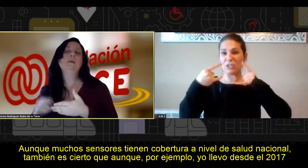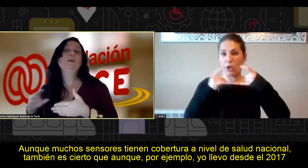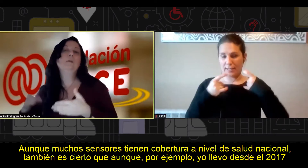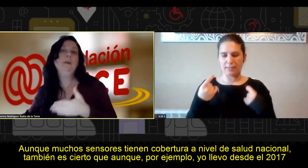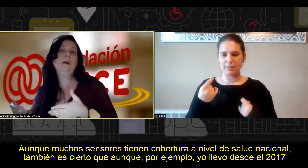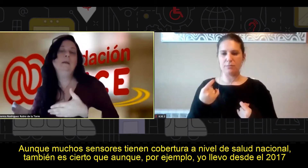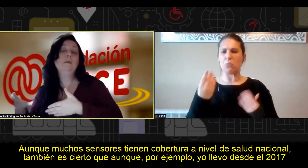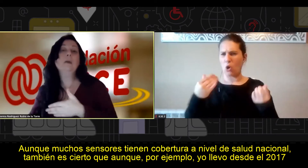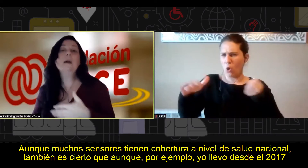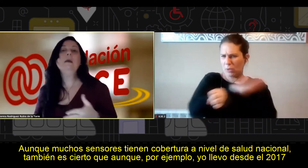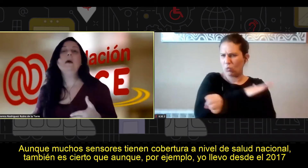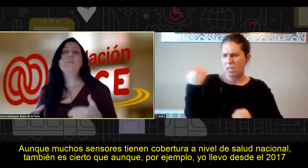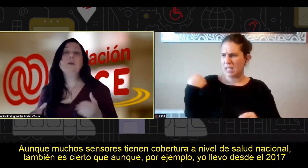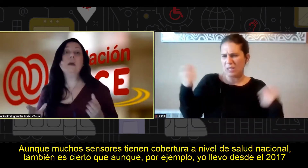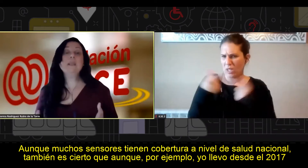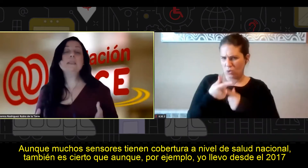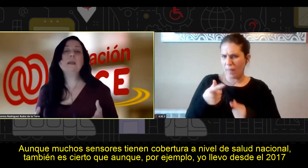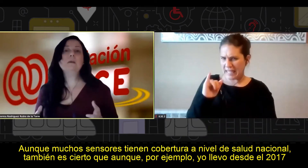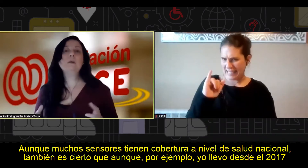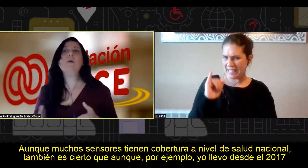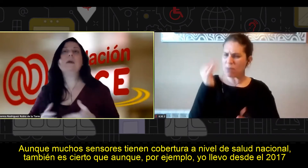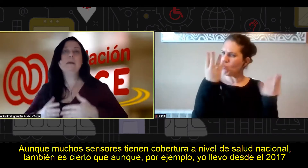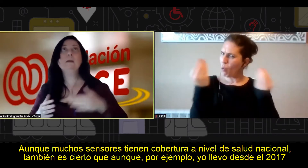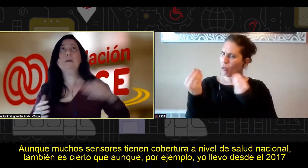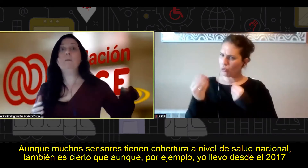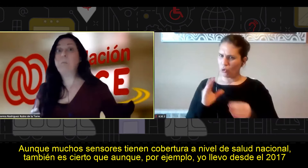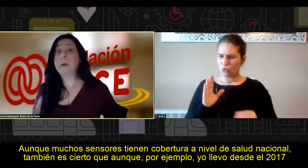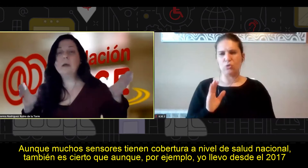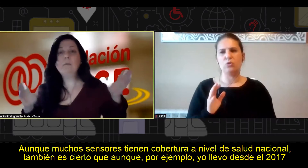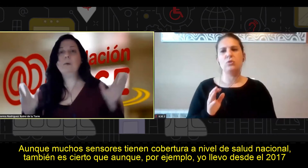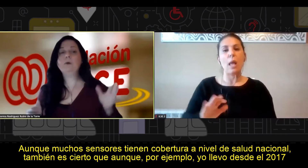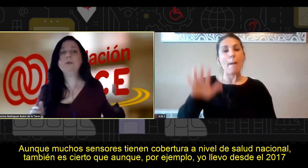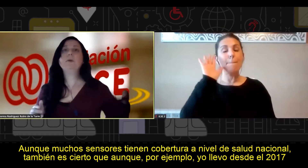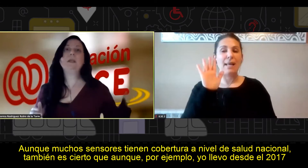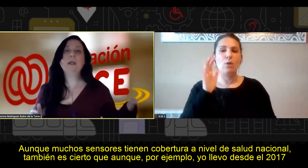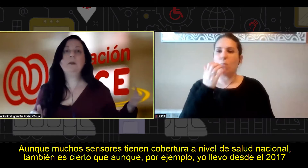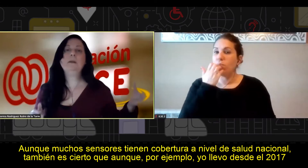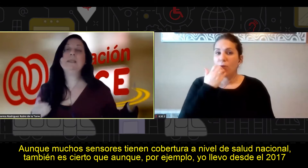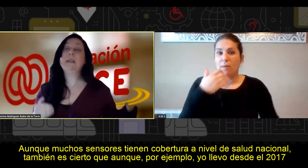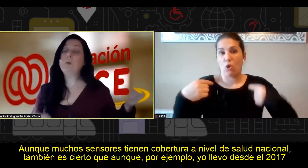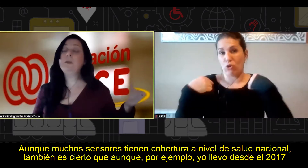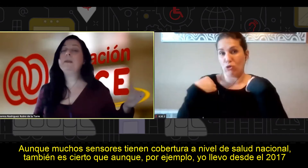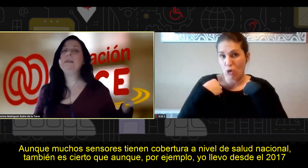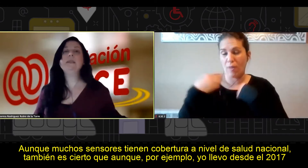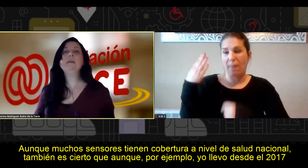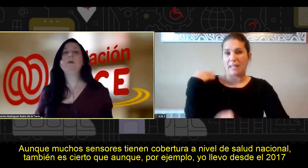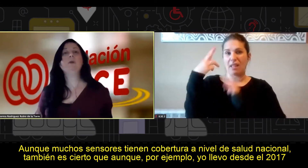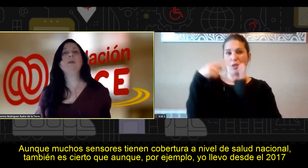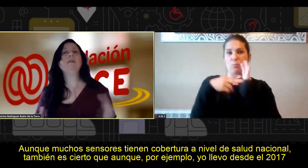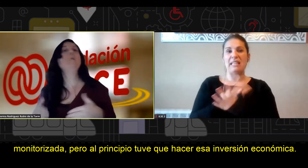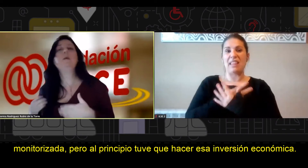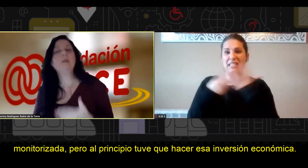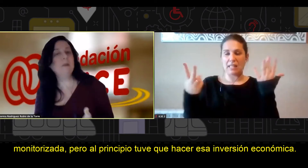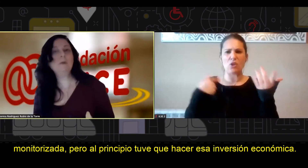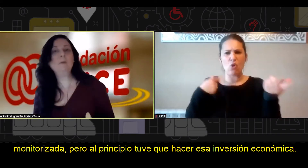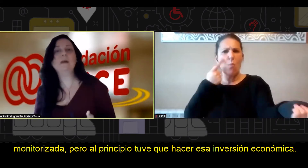salud nacional, pero también es cierto que aunque, por ejemplo, yo llevo desde el 2017 monitorizada, pero